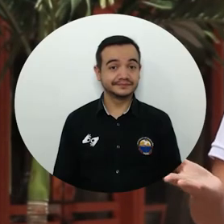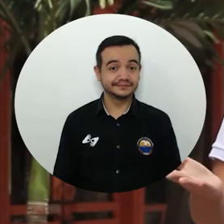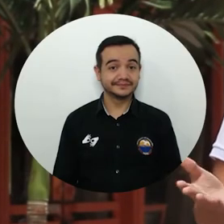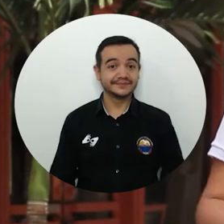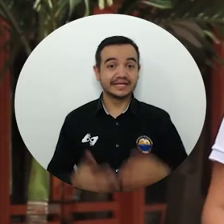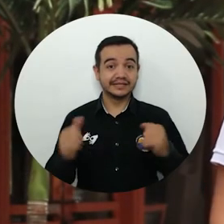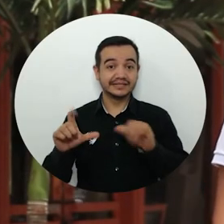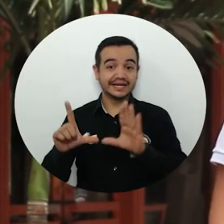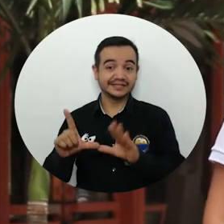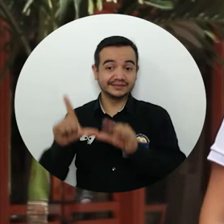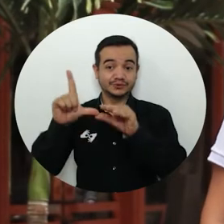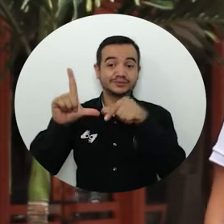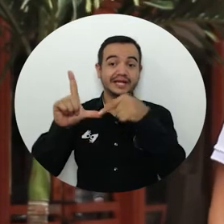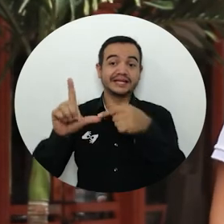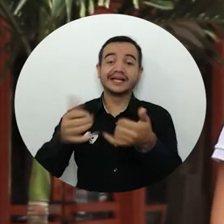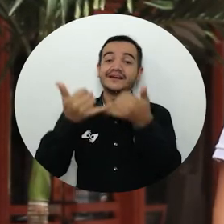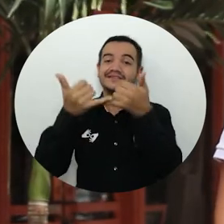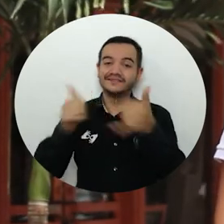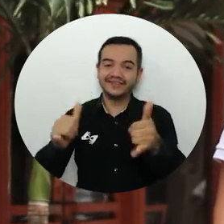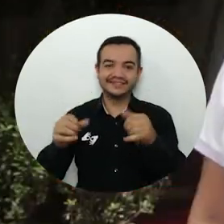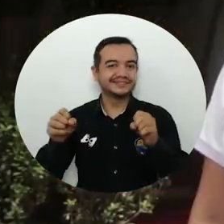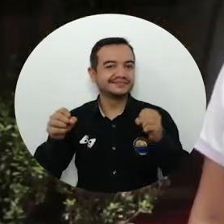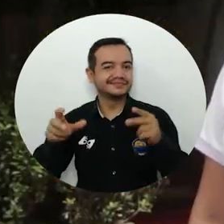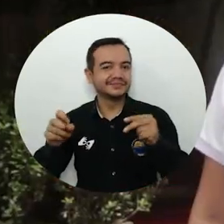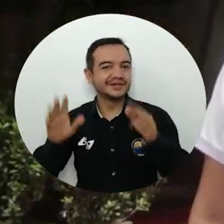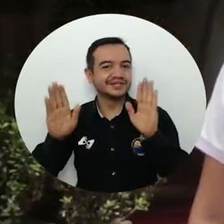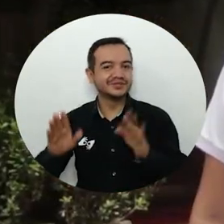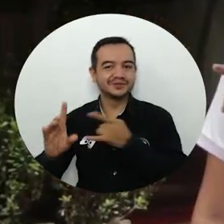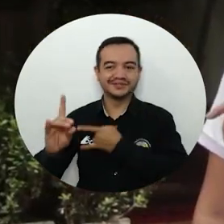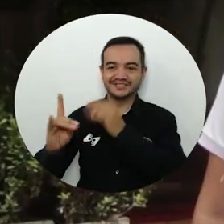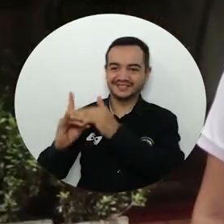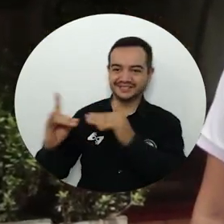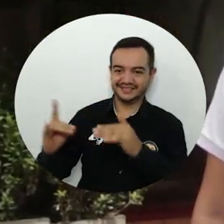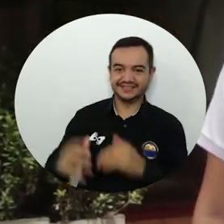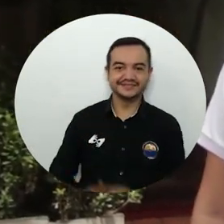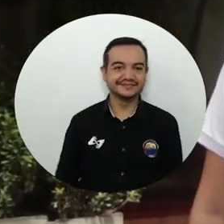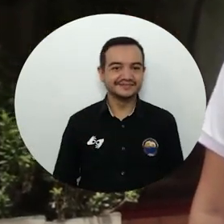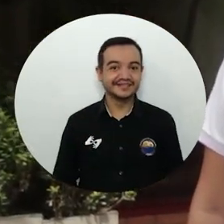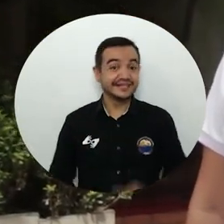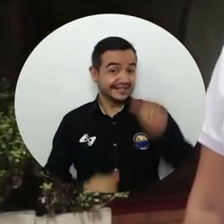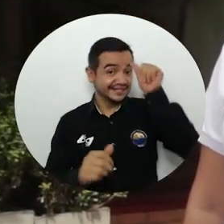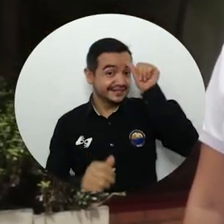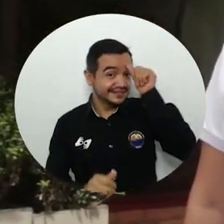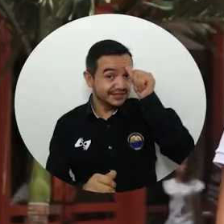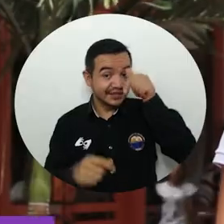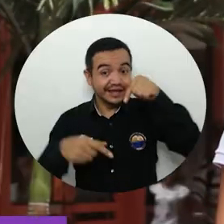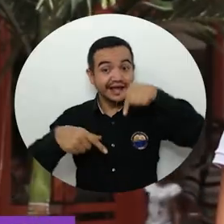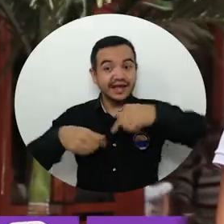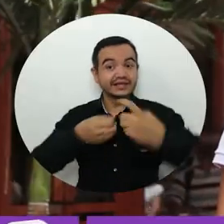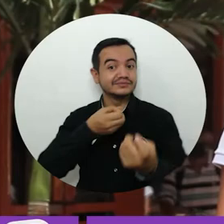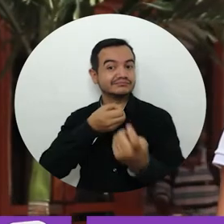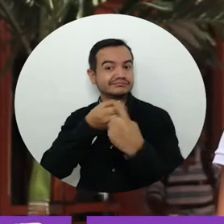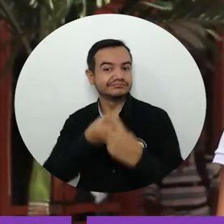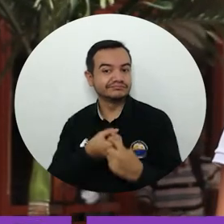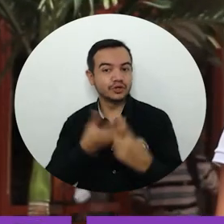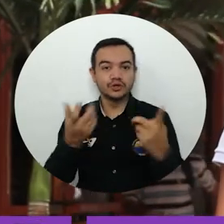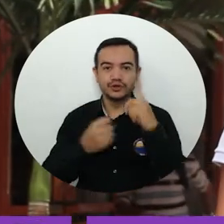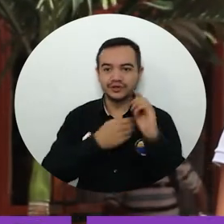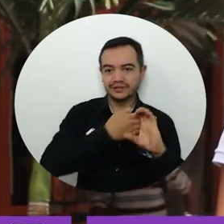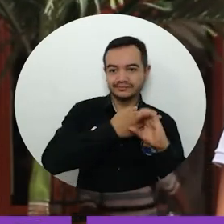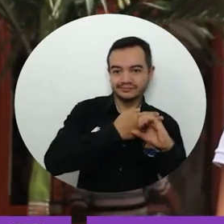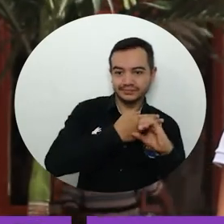Hemos llegado al final del Campus TV, programa institucional de la Universidad del Magdalena. Recuerden seguirnos en nuestras redes